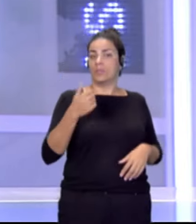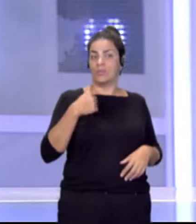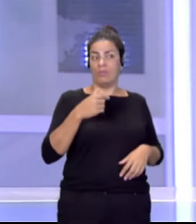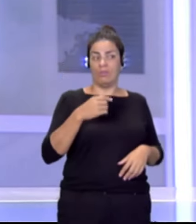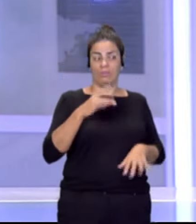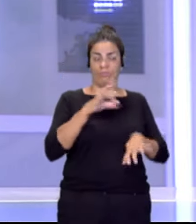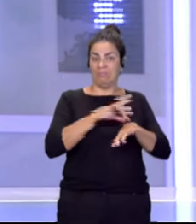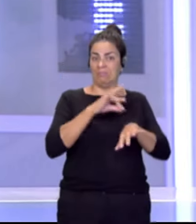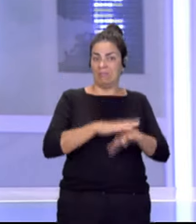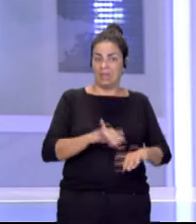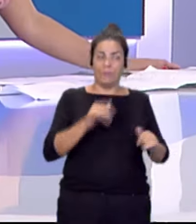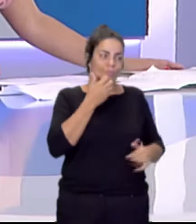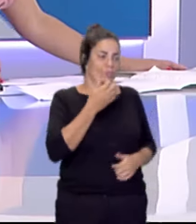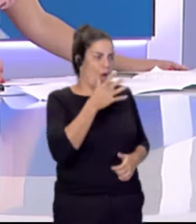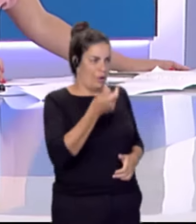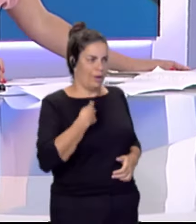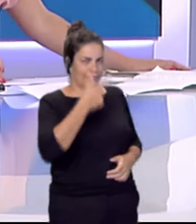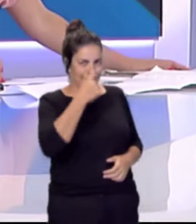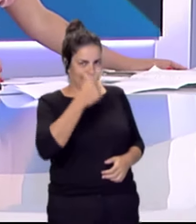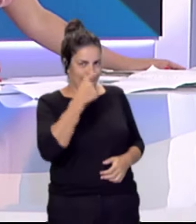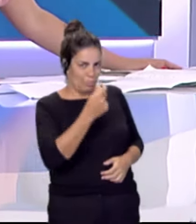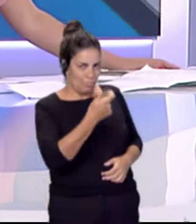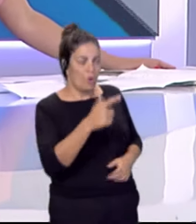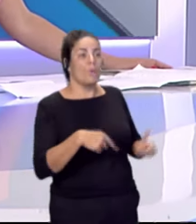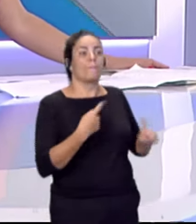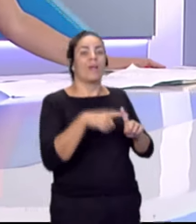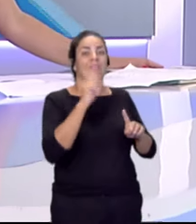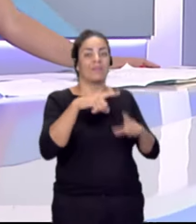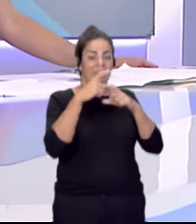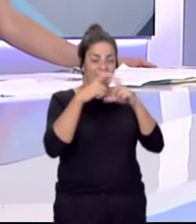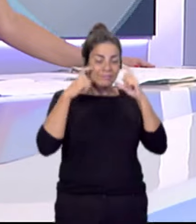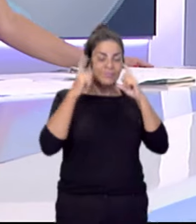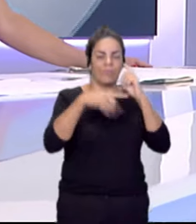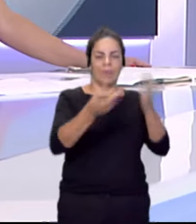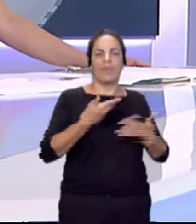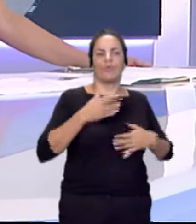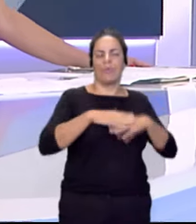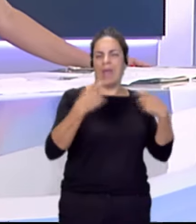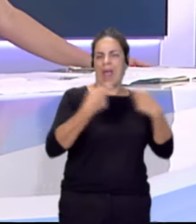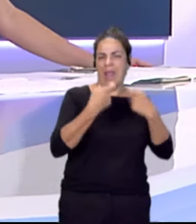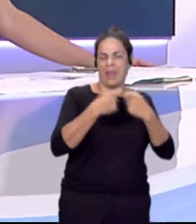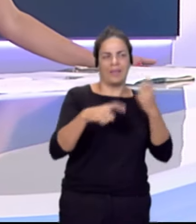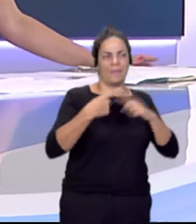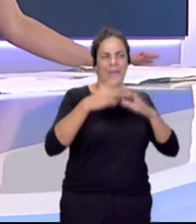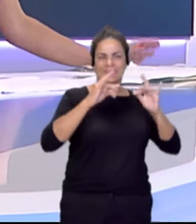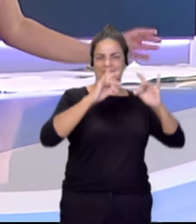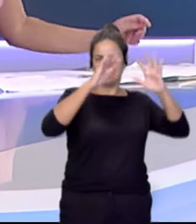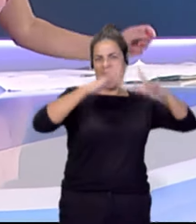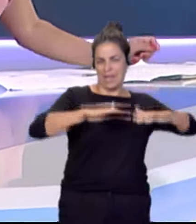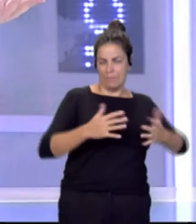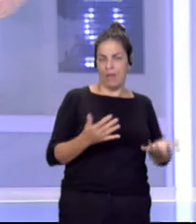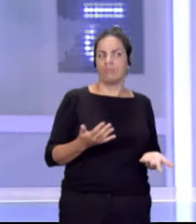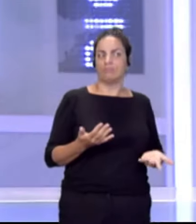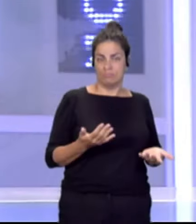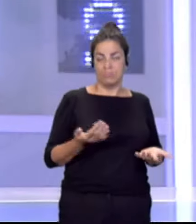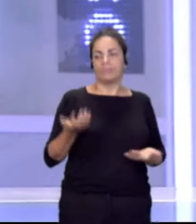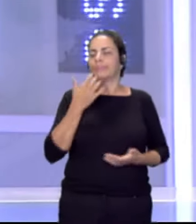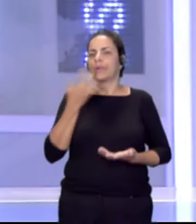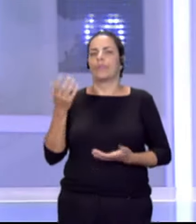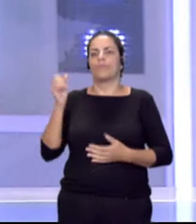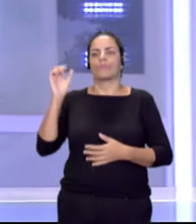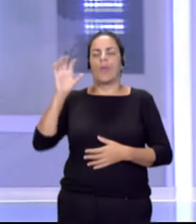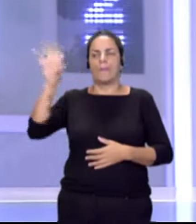ahora, un poquito resfriada, y sobre todo me ayudó muchísimo, muchísimo, muchísimo con las alergias y la calima. Es una cosa que además en países asiáticos tipo